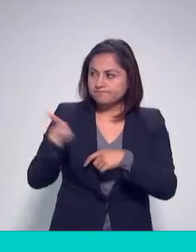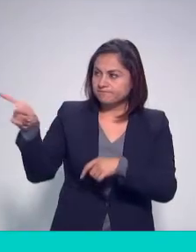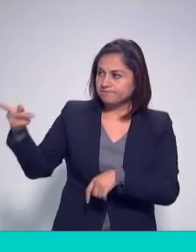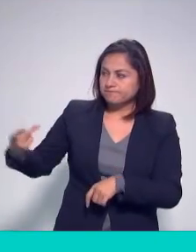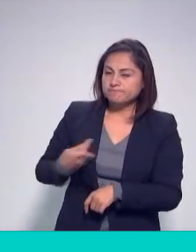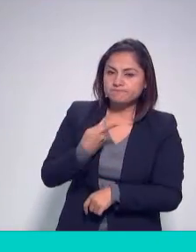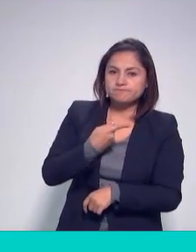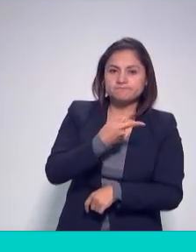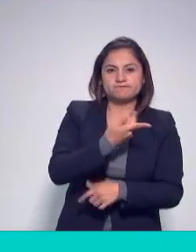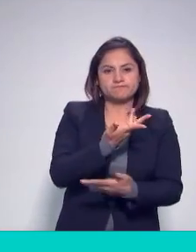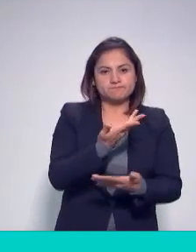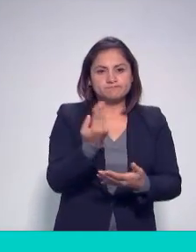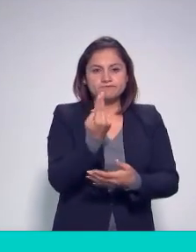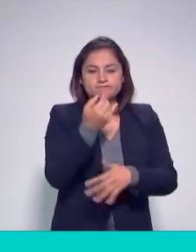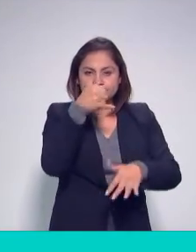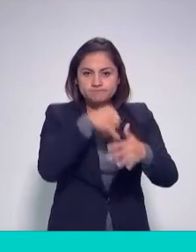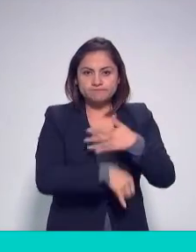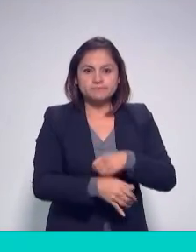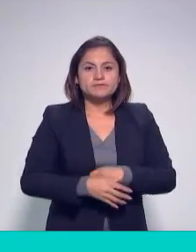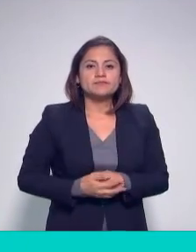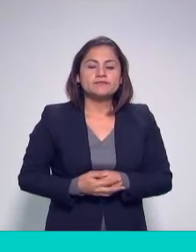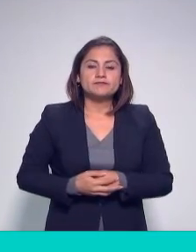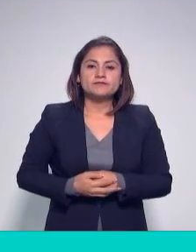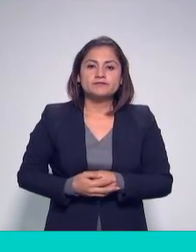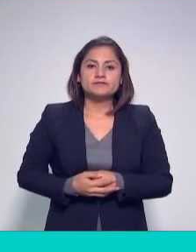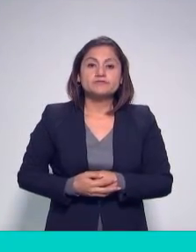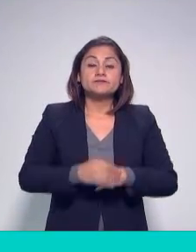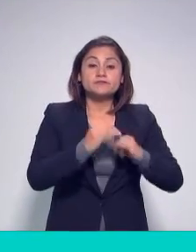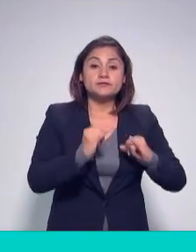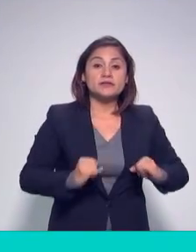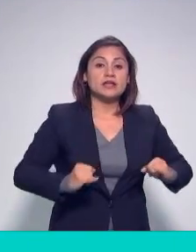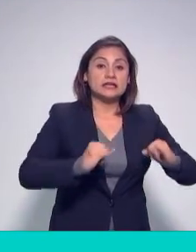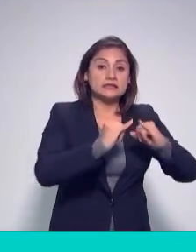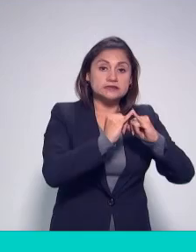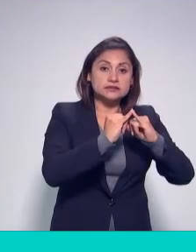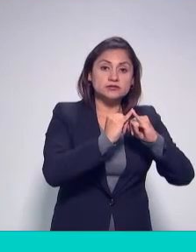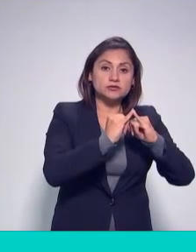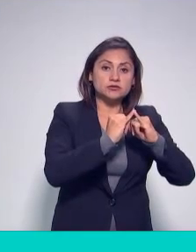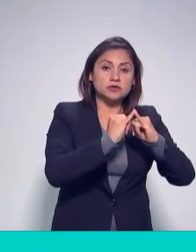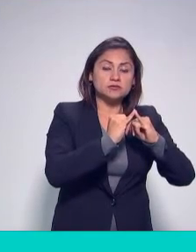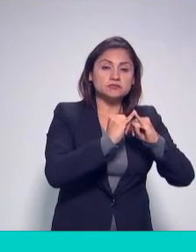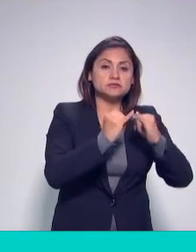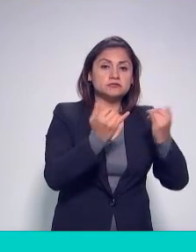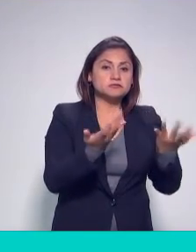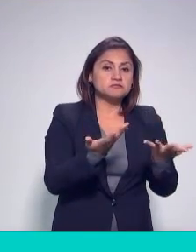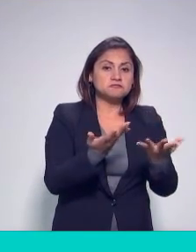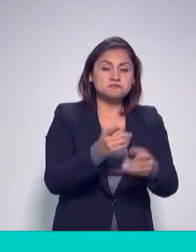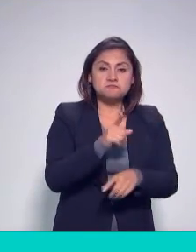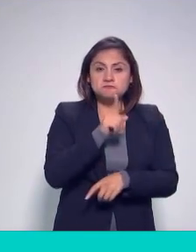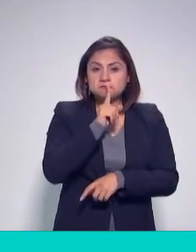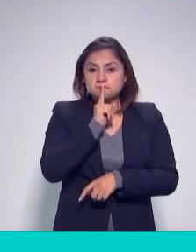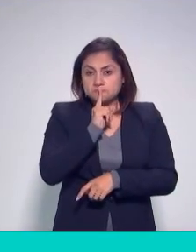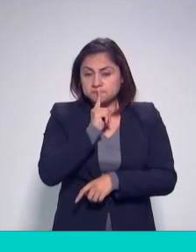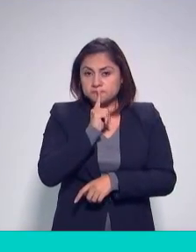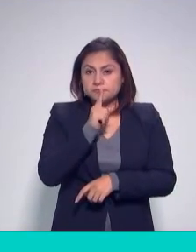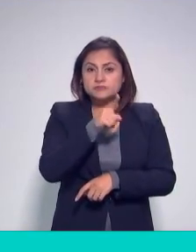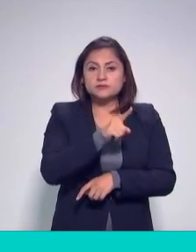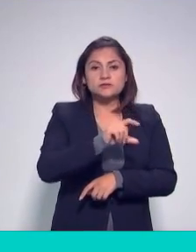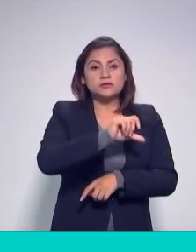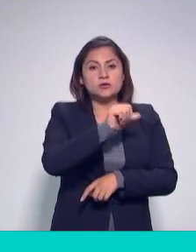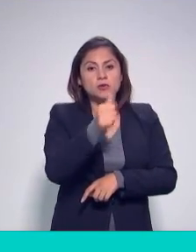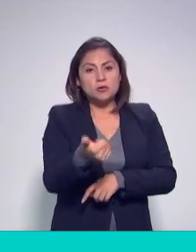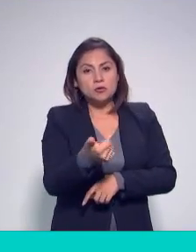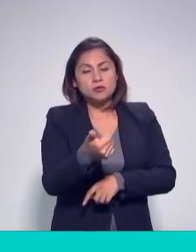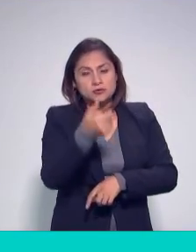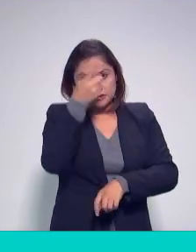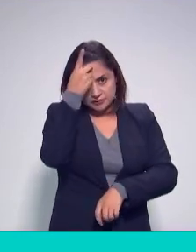Ambiental. Adicionalmente, el sujeto obligado fue omiso en turnar la solicitud de acceso a la Dirección